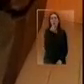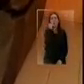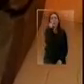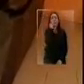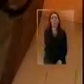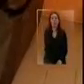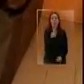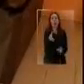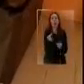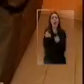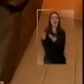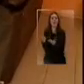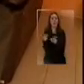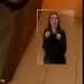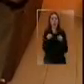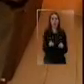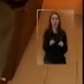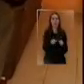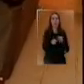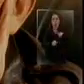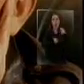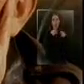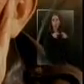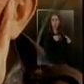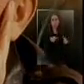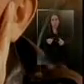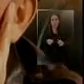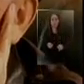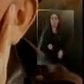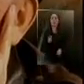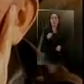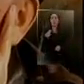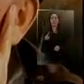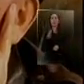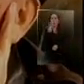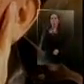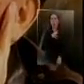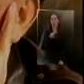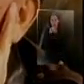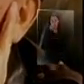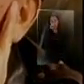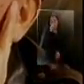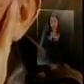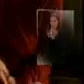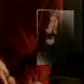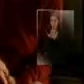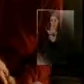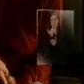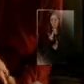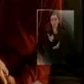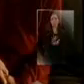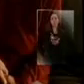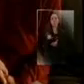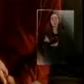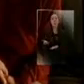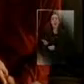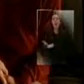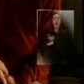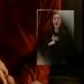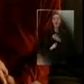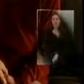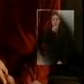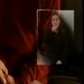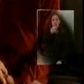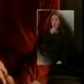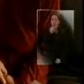comen fuera de lo que se come en el casino y como los horarios. Si partamos de la mañana, usted antes del